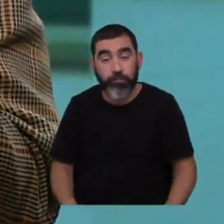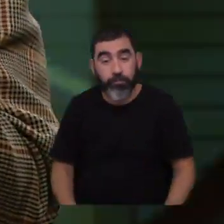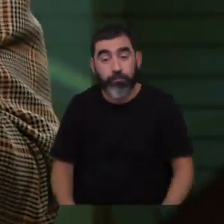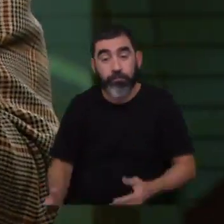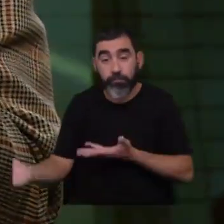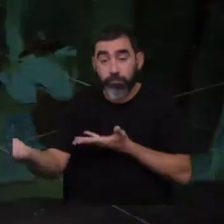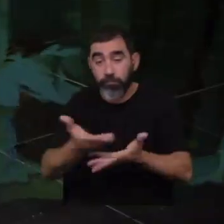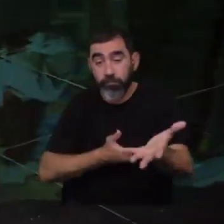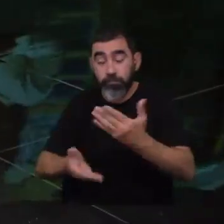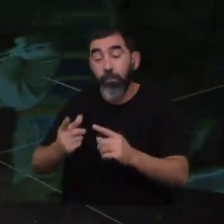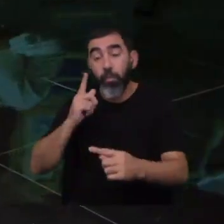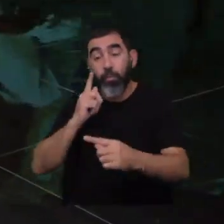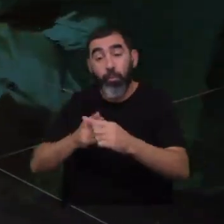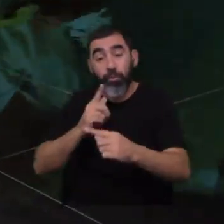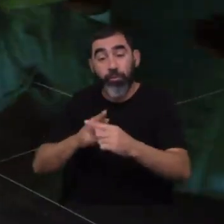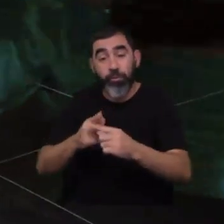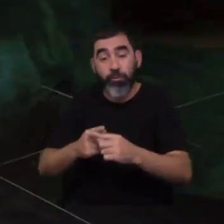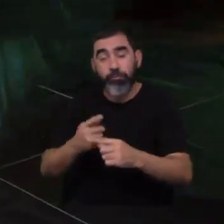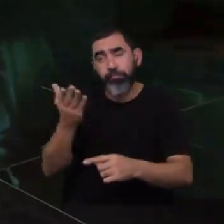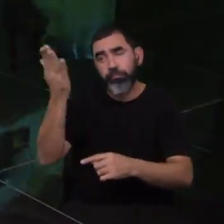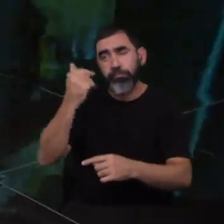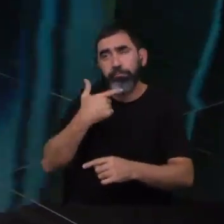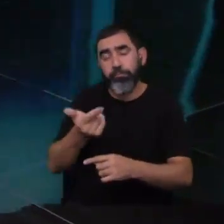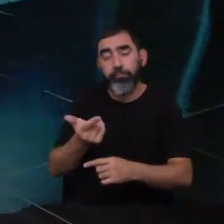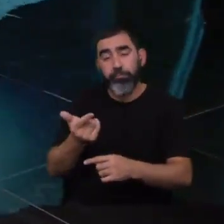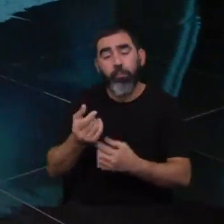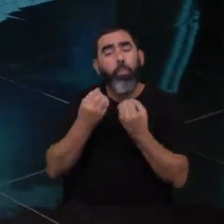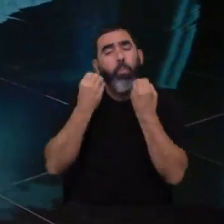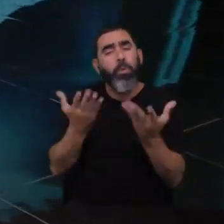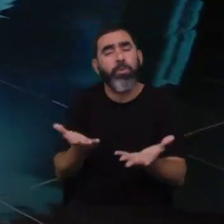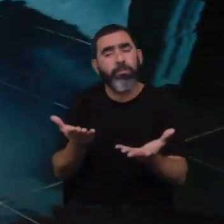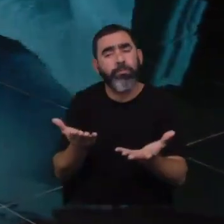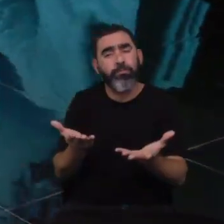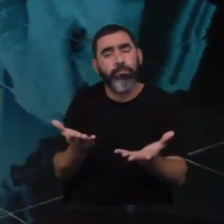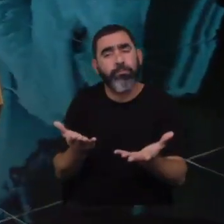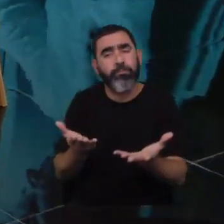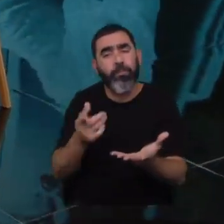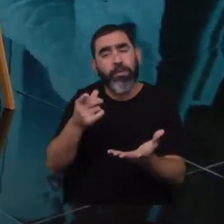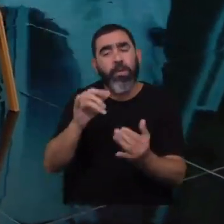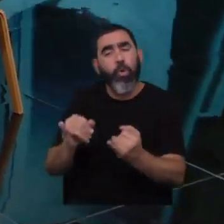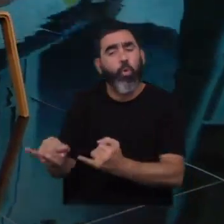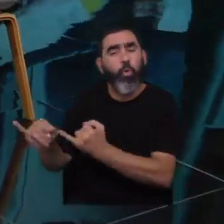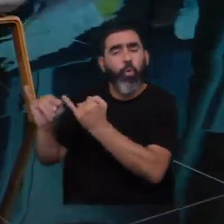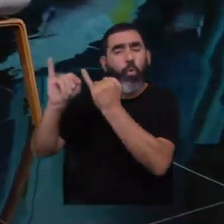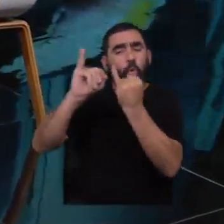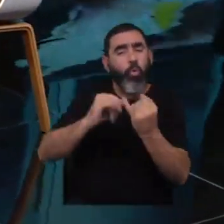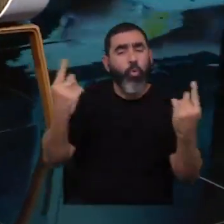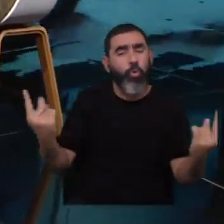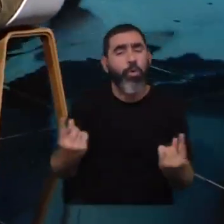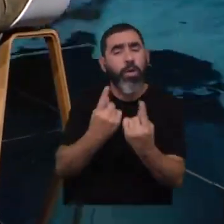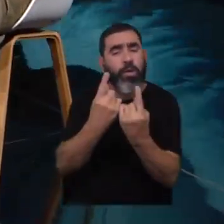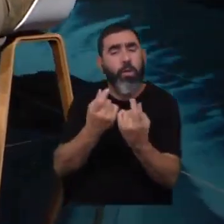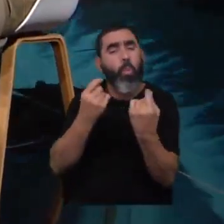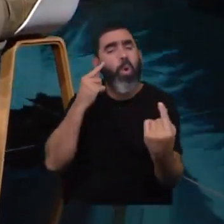intercambio es muy rico. Digamos, el otro día, por ejemplo, nos planteamos, bueno, ¿por qué estar haciendo este tipo de jornadas o de encuentros? ¿Cuál